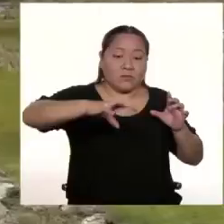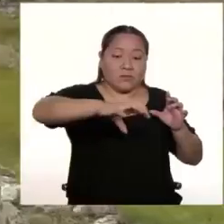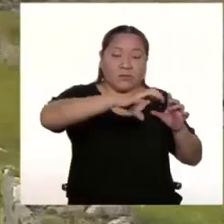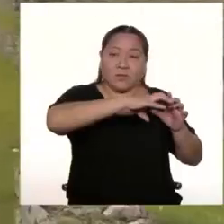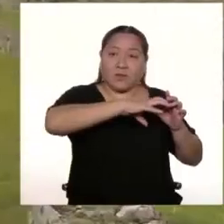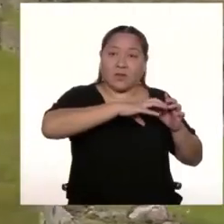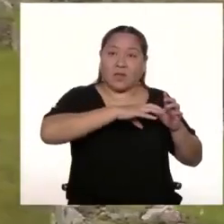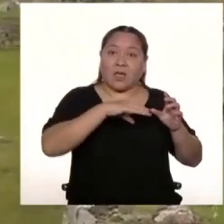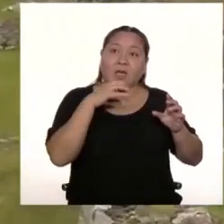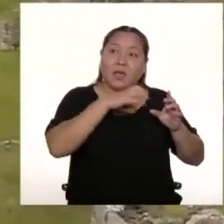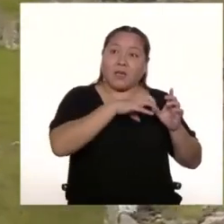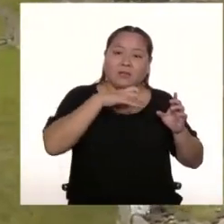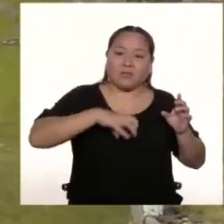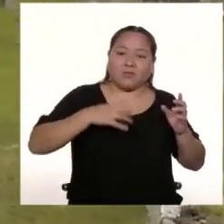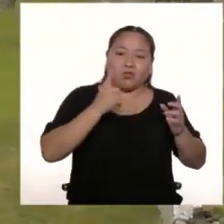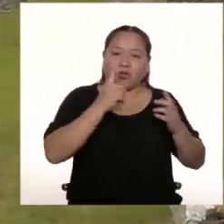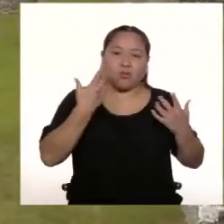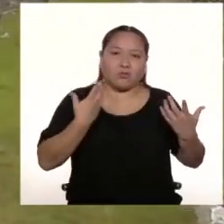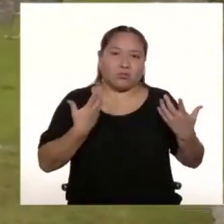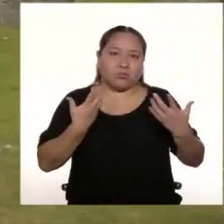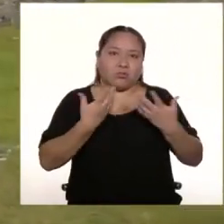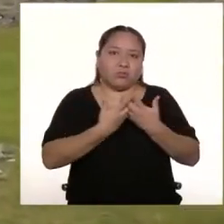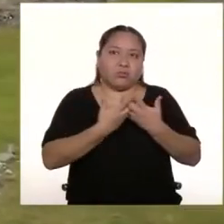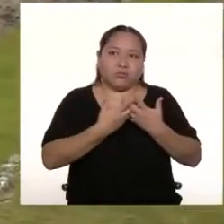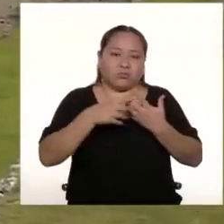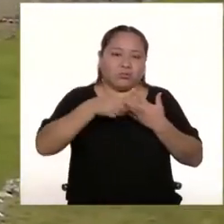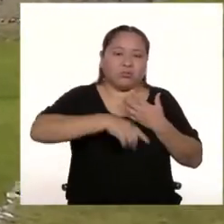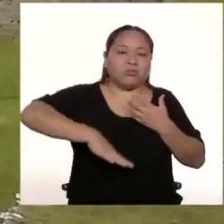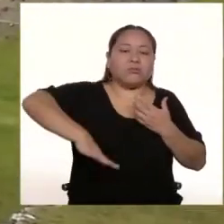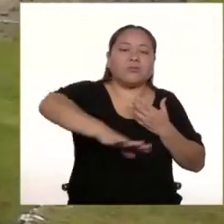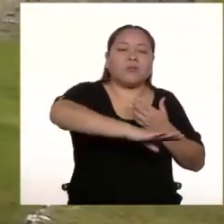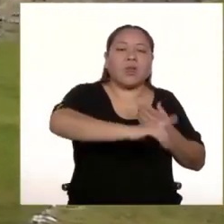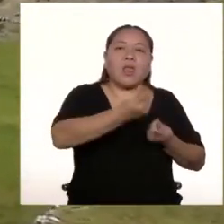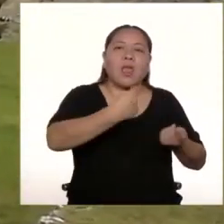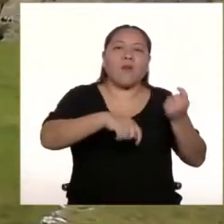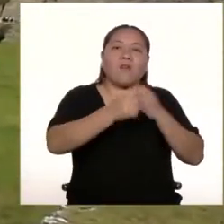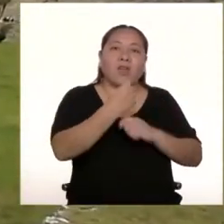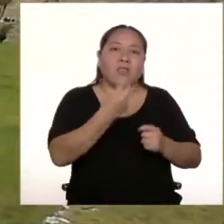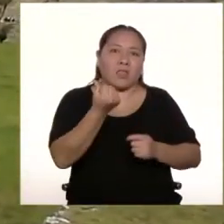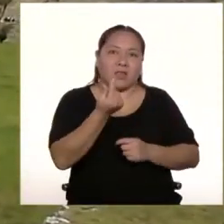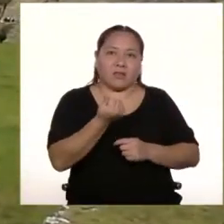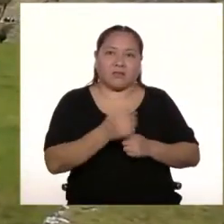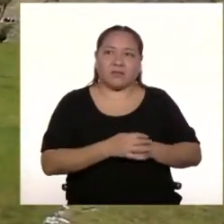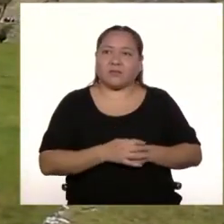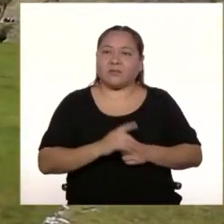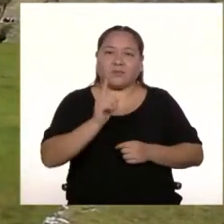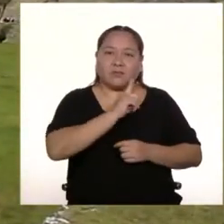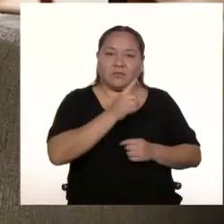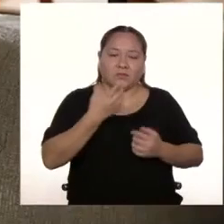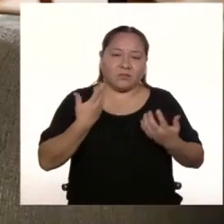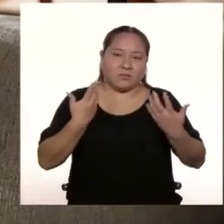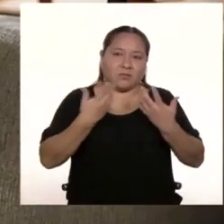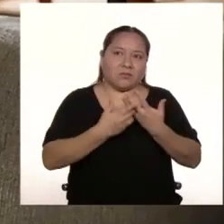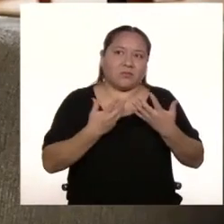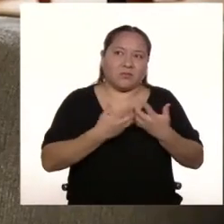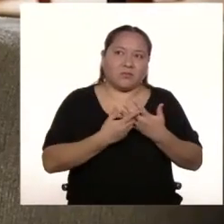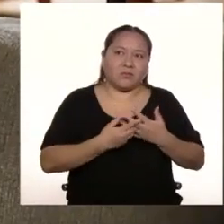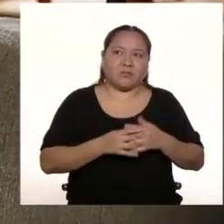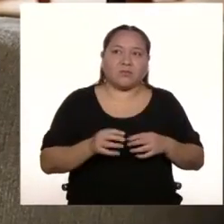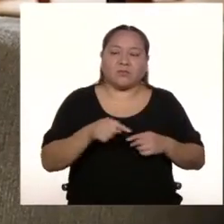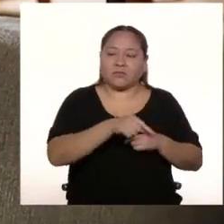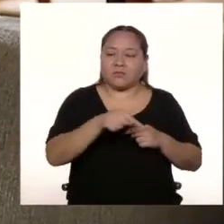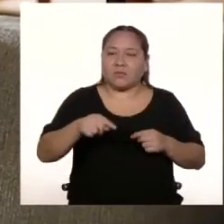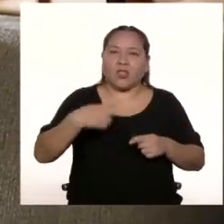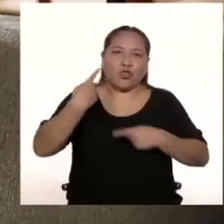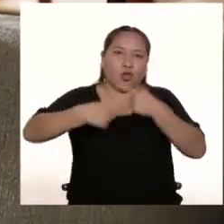edificios no se relaciona ni con la producción económica, ni con usos placenteros